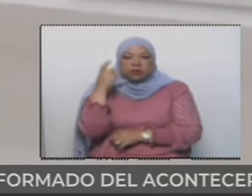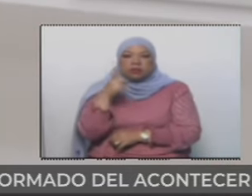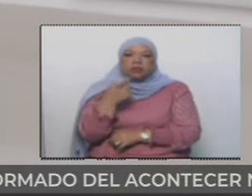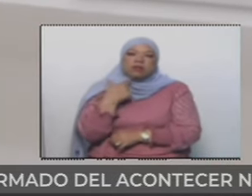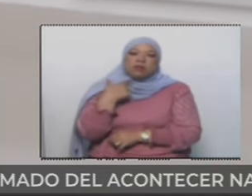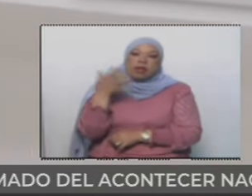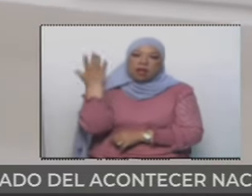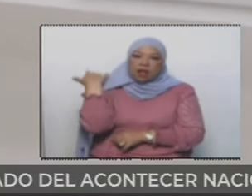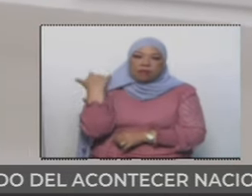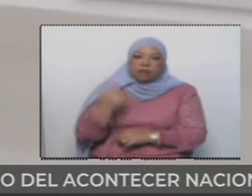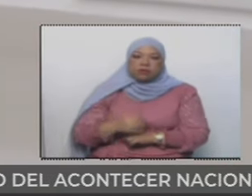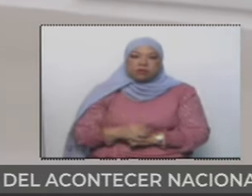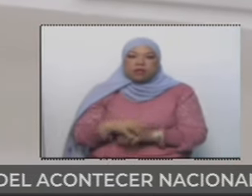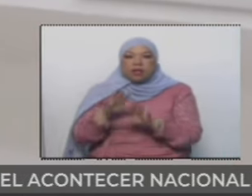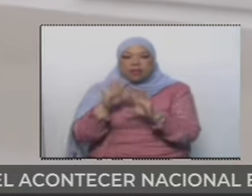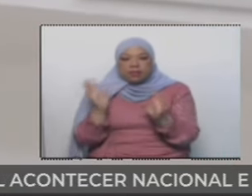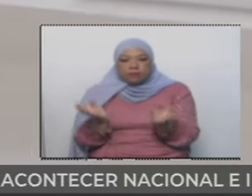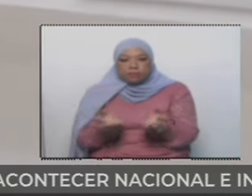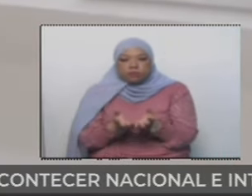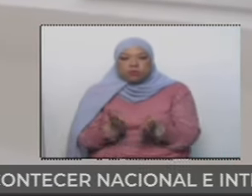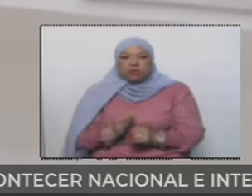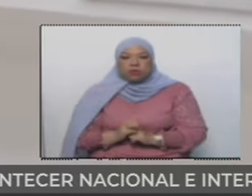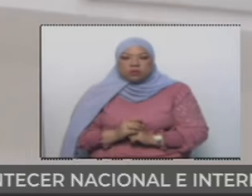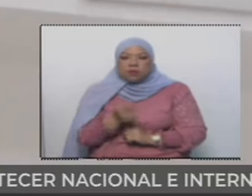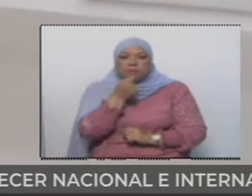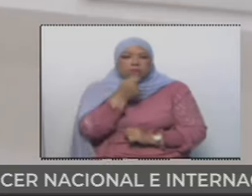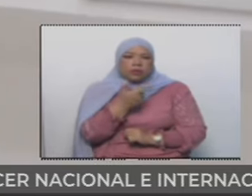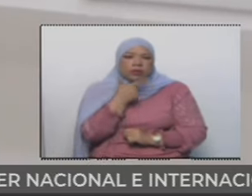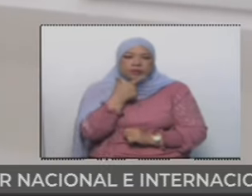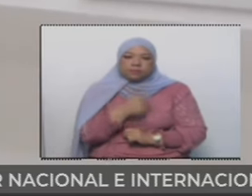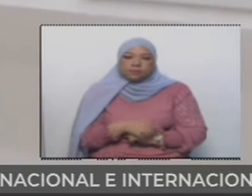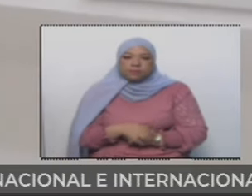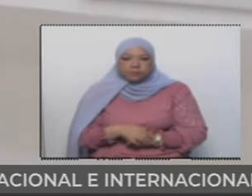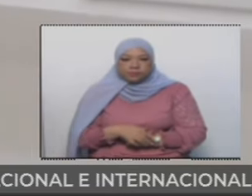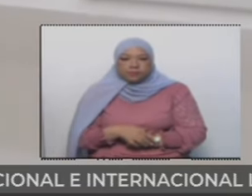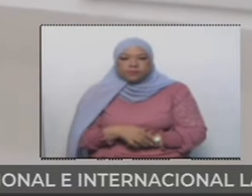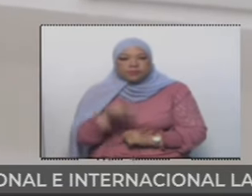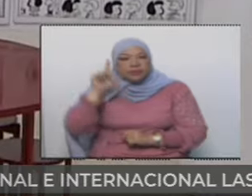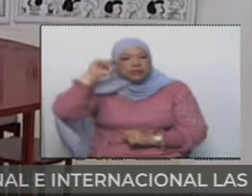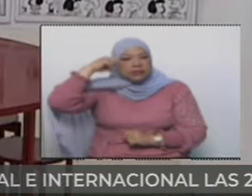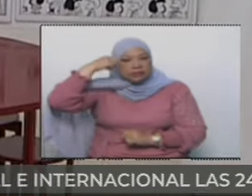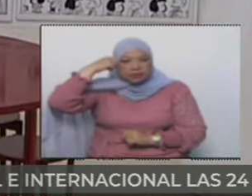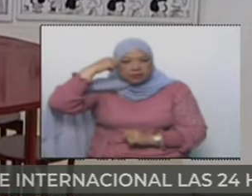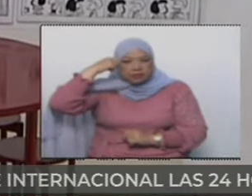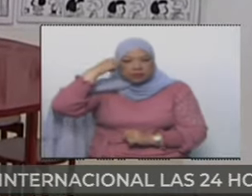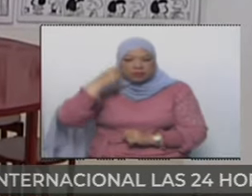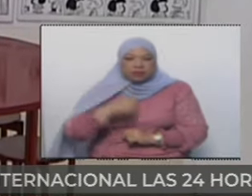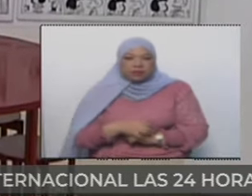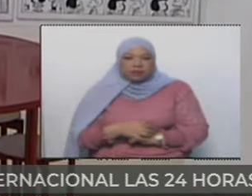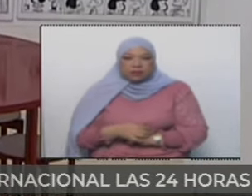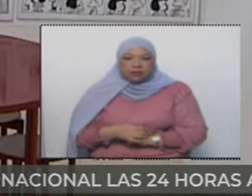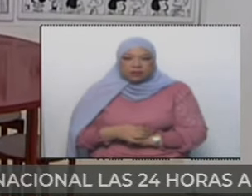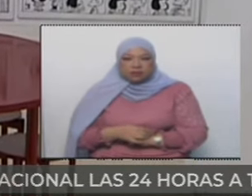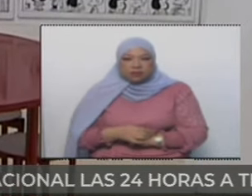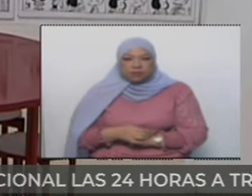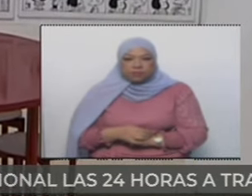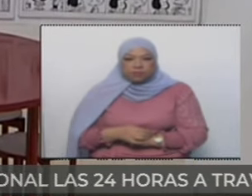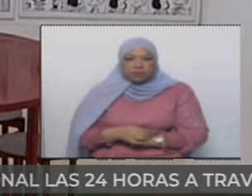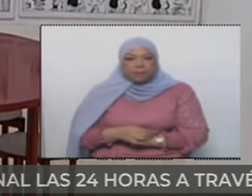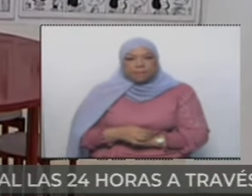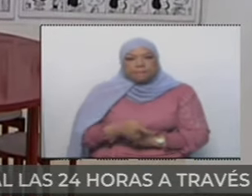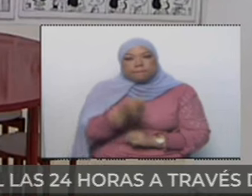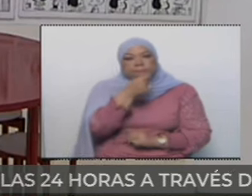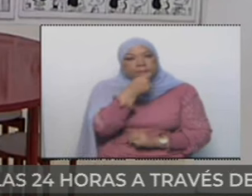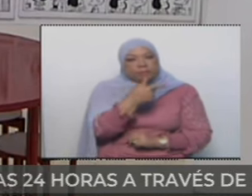época, este mundo, qué belleza, ¿verdad? Qué recuerdos. Pero no solo bellos